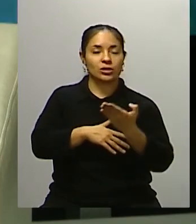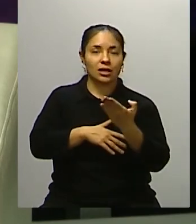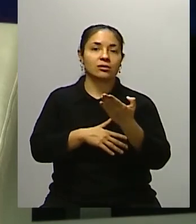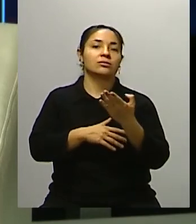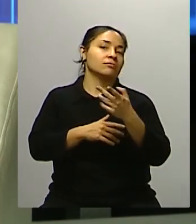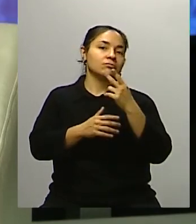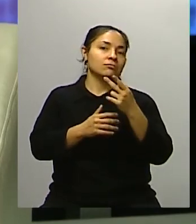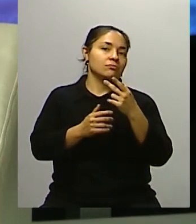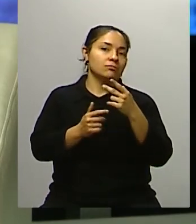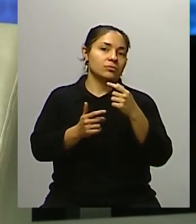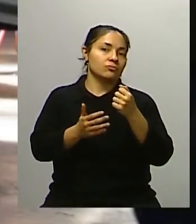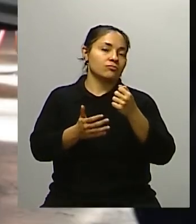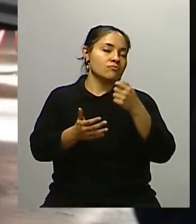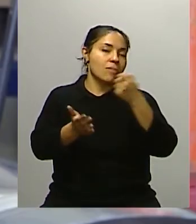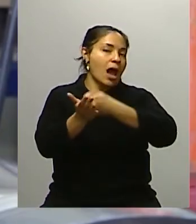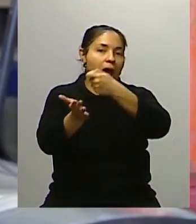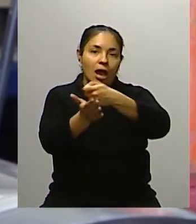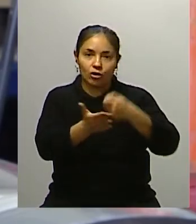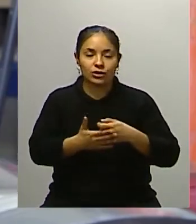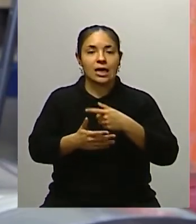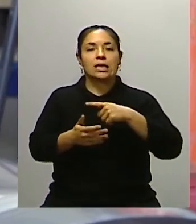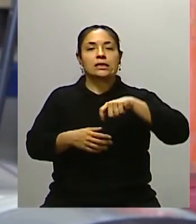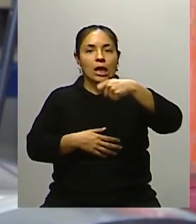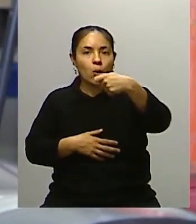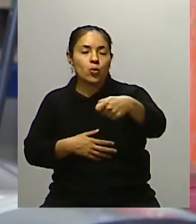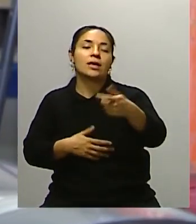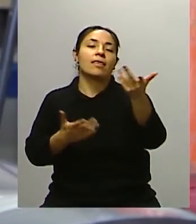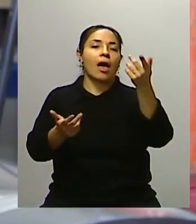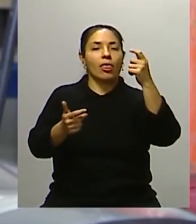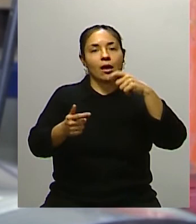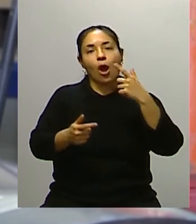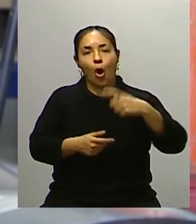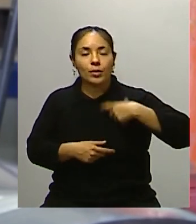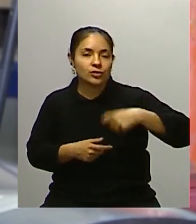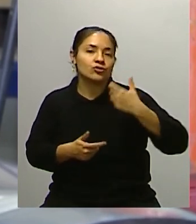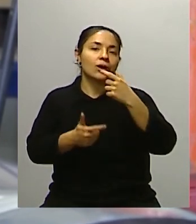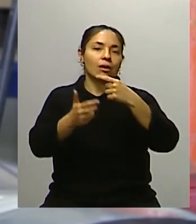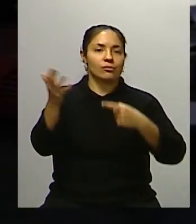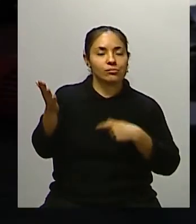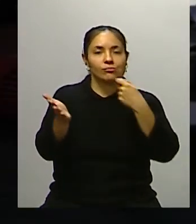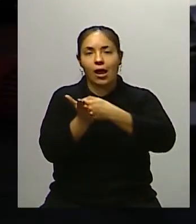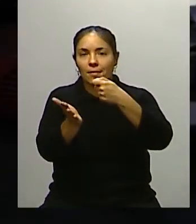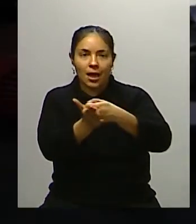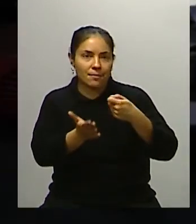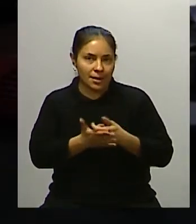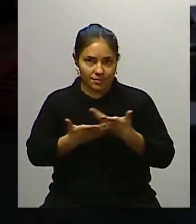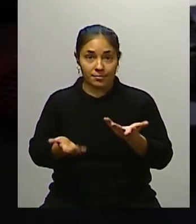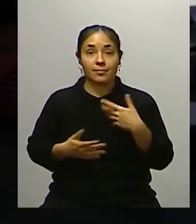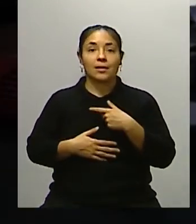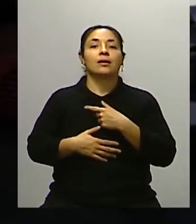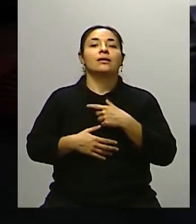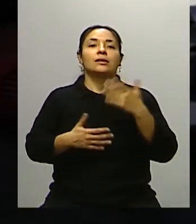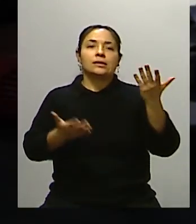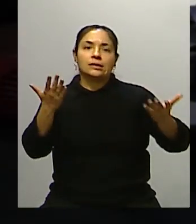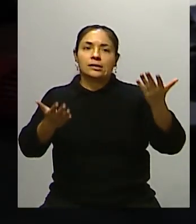son las cargas sociales, que se les llama. Seguridad social, jubilación, obra social y demás. Entonces, en cuanto a proporción, le